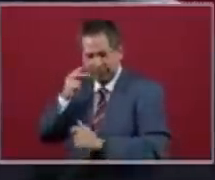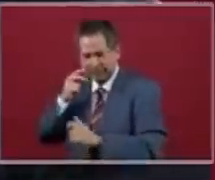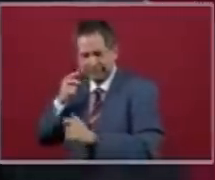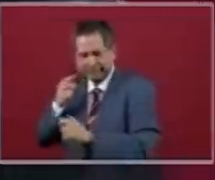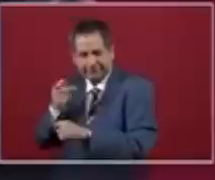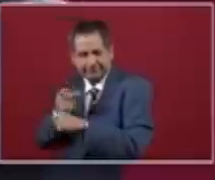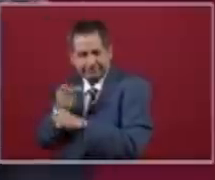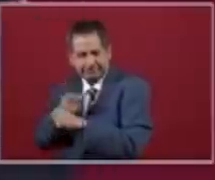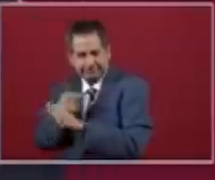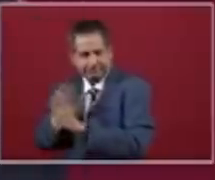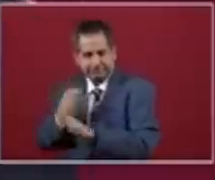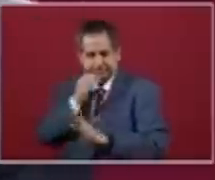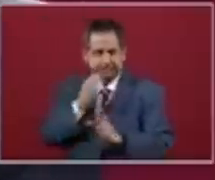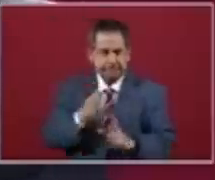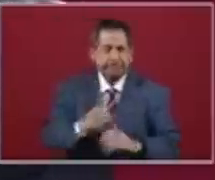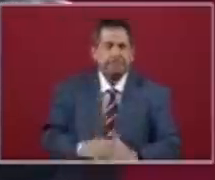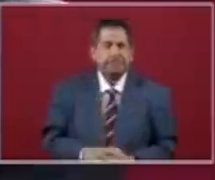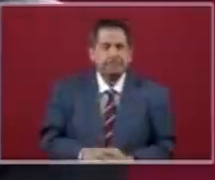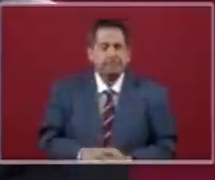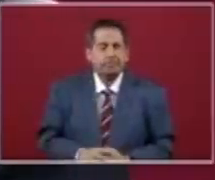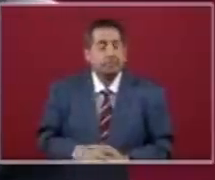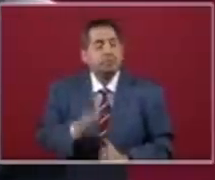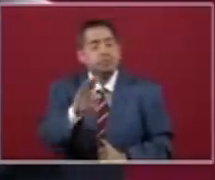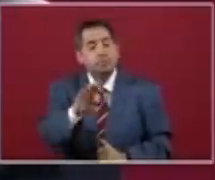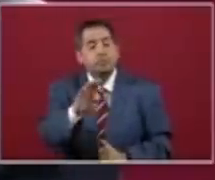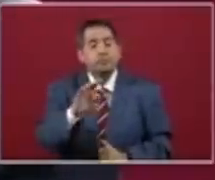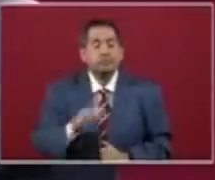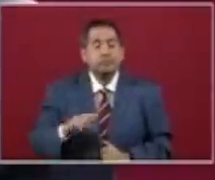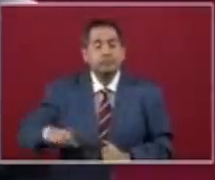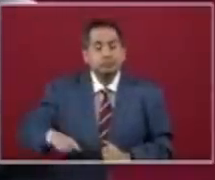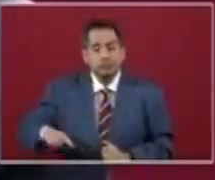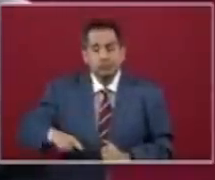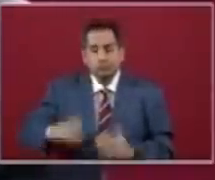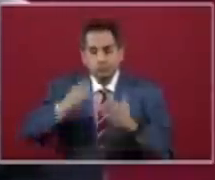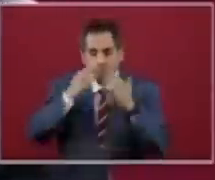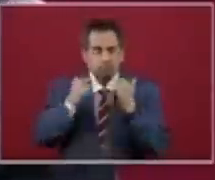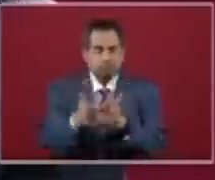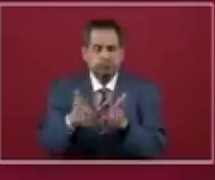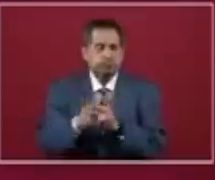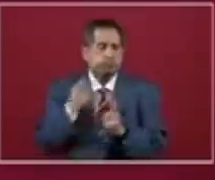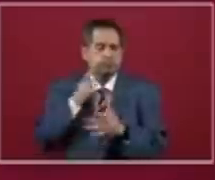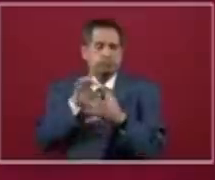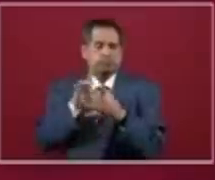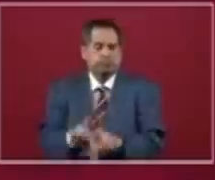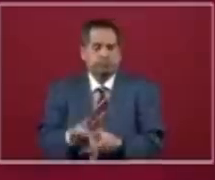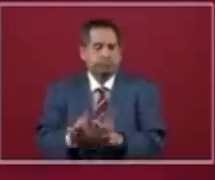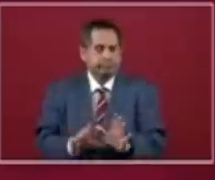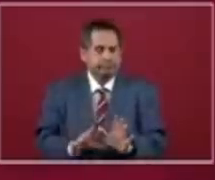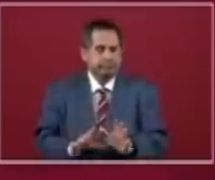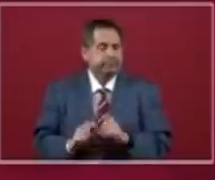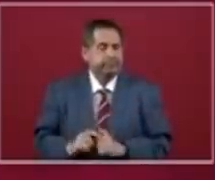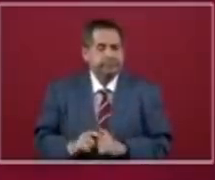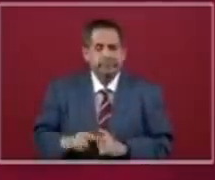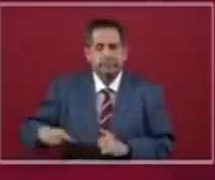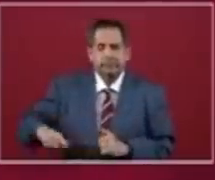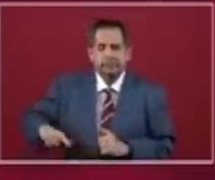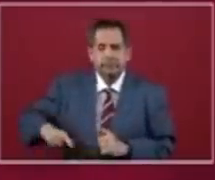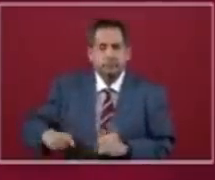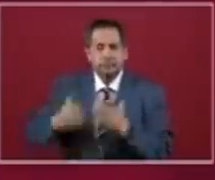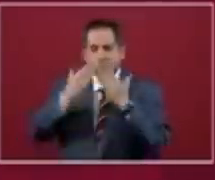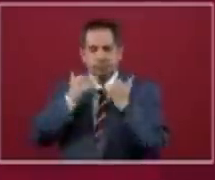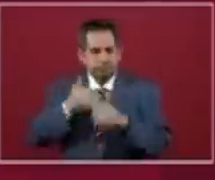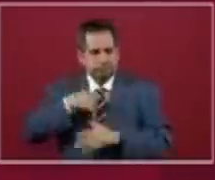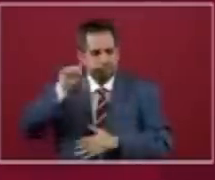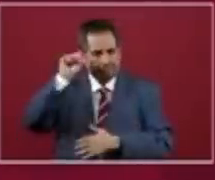Pero sí, el gobierno no tiene partido, el gobierno no tiene